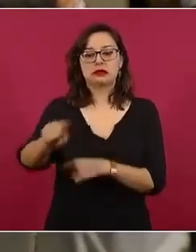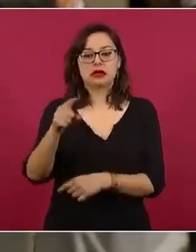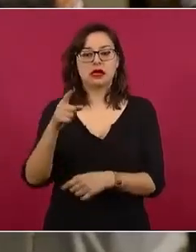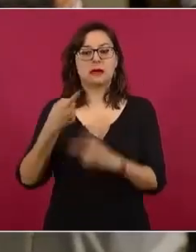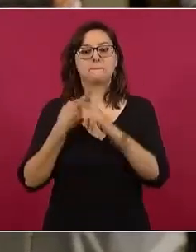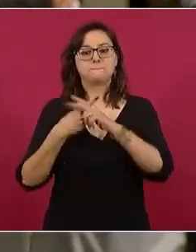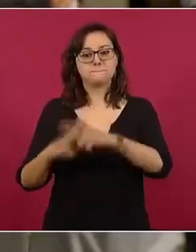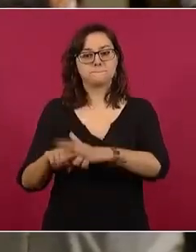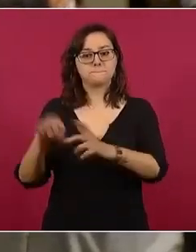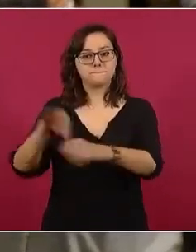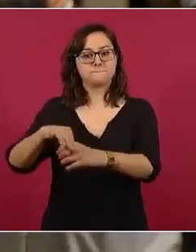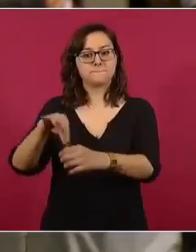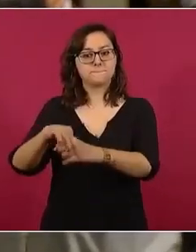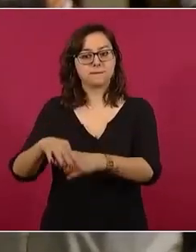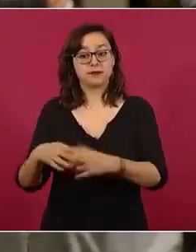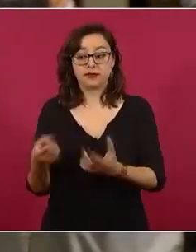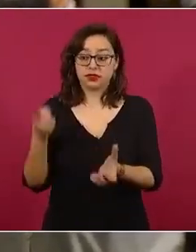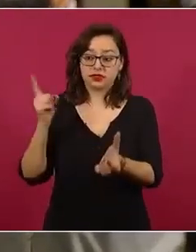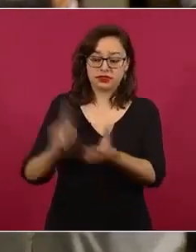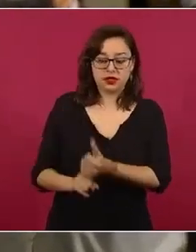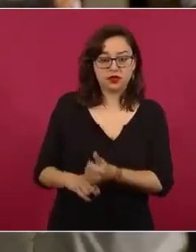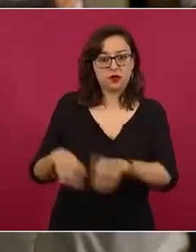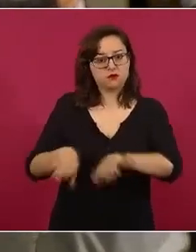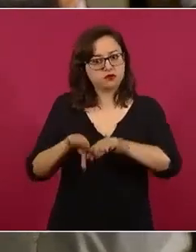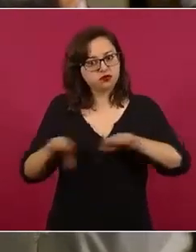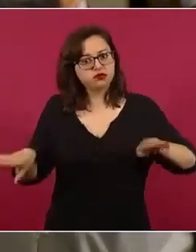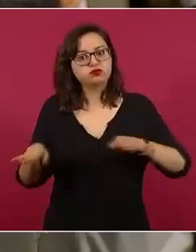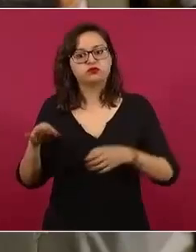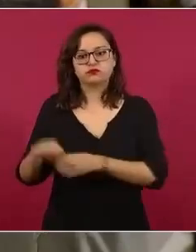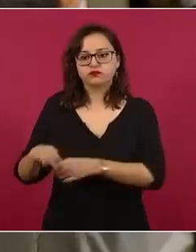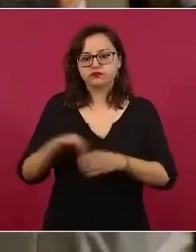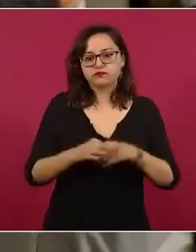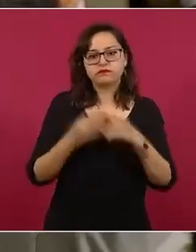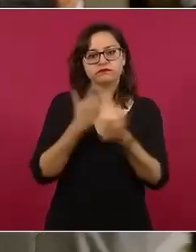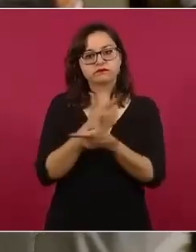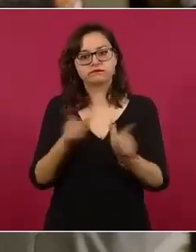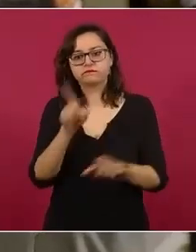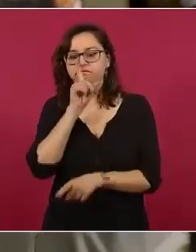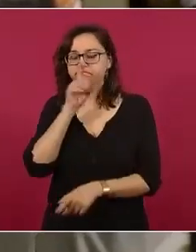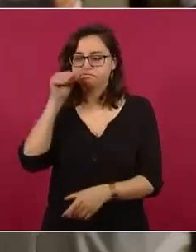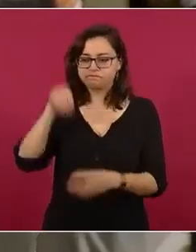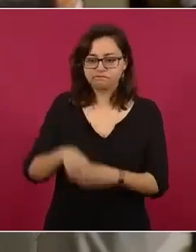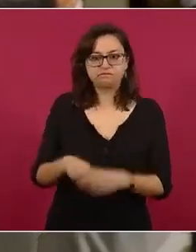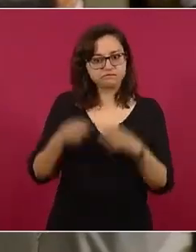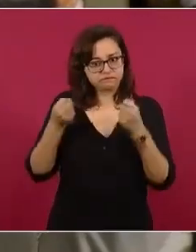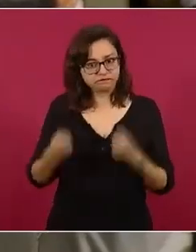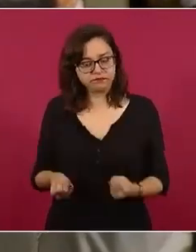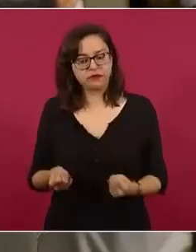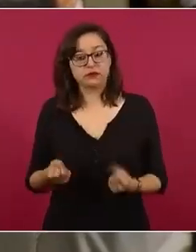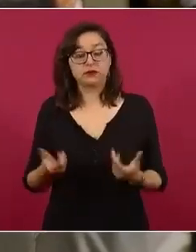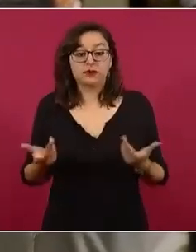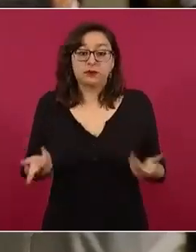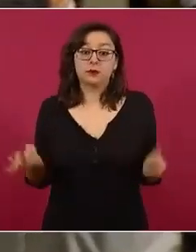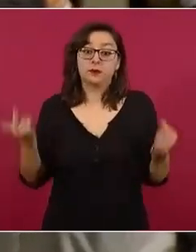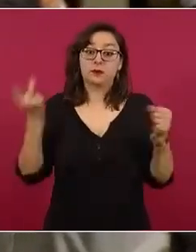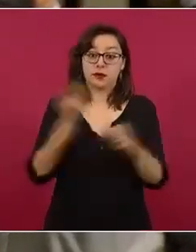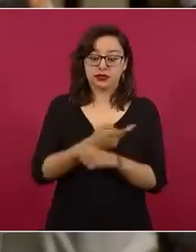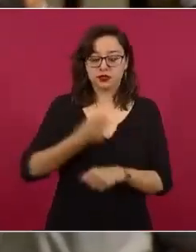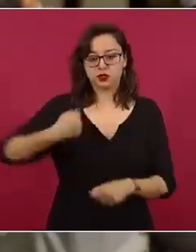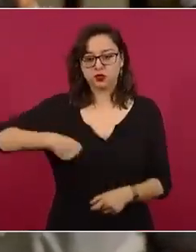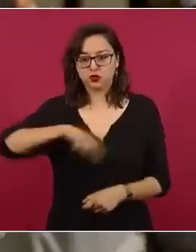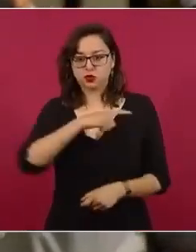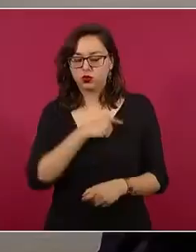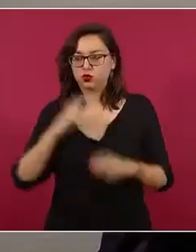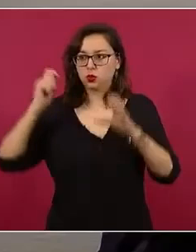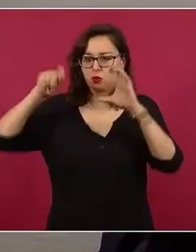hará su gobierno para garantizar un proceso democrático, voto libre y secreto. Tenemos nosotros imágenes en video,